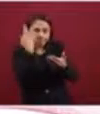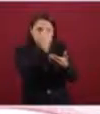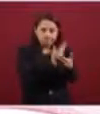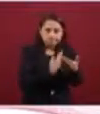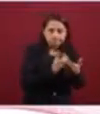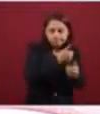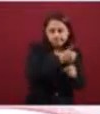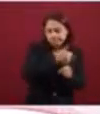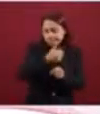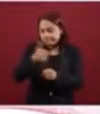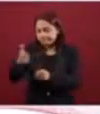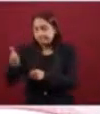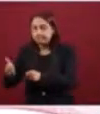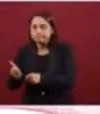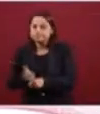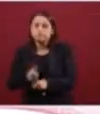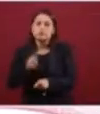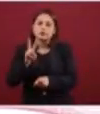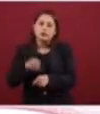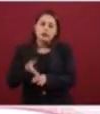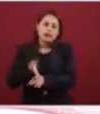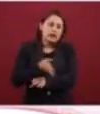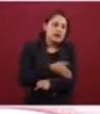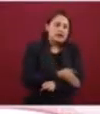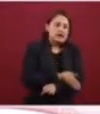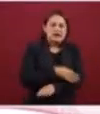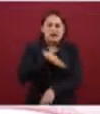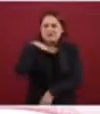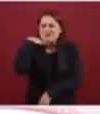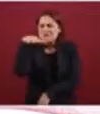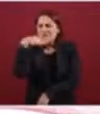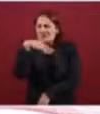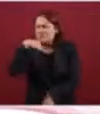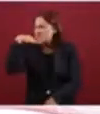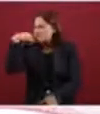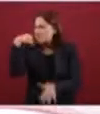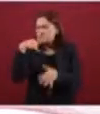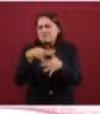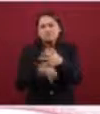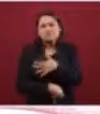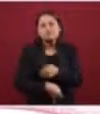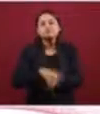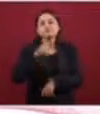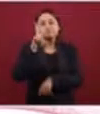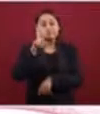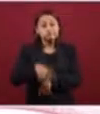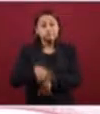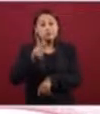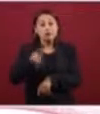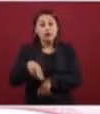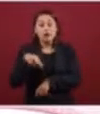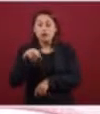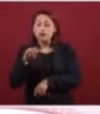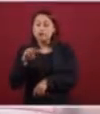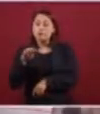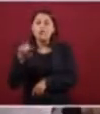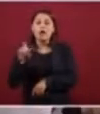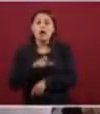esta trama de corrupción que duró muchos años, demasiados, y que afectó seriamente a